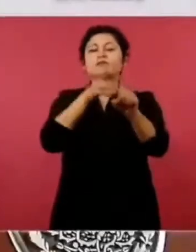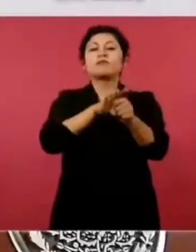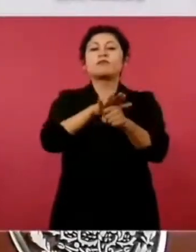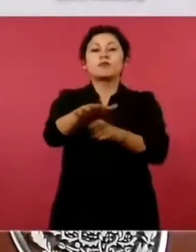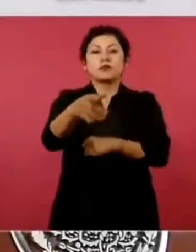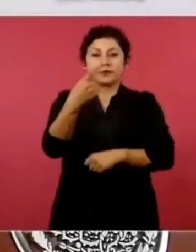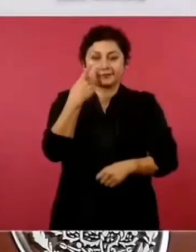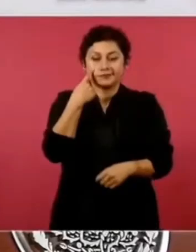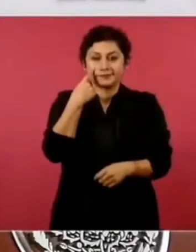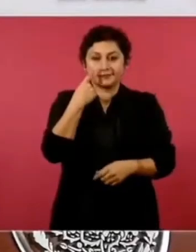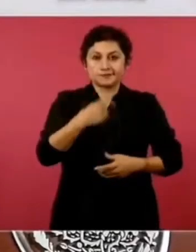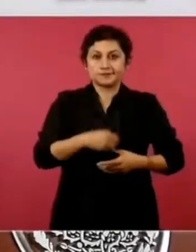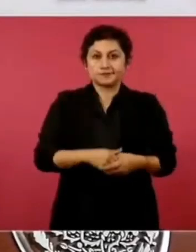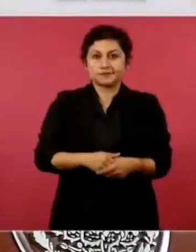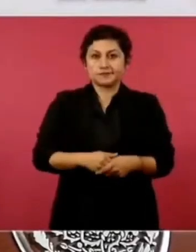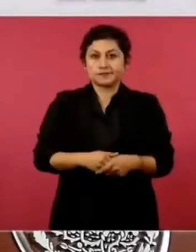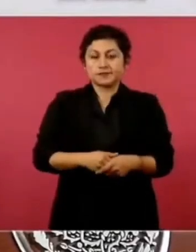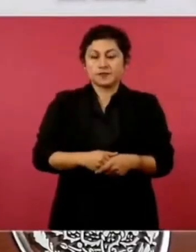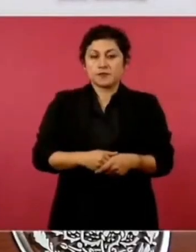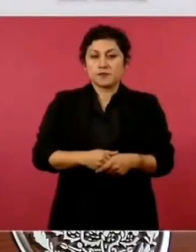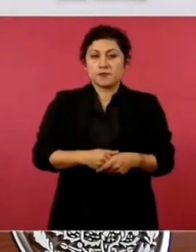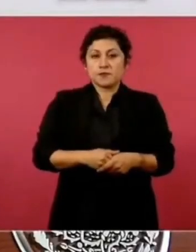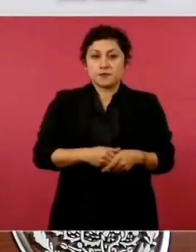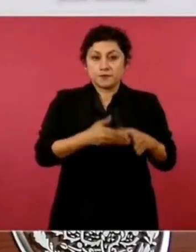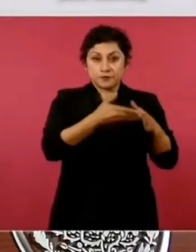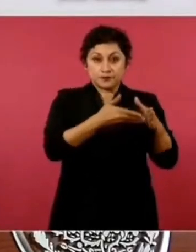que en 6 años,